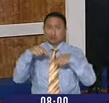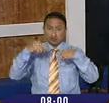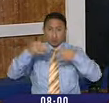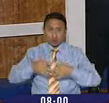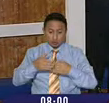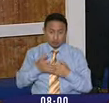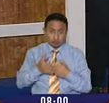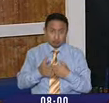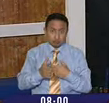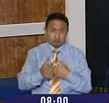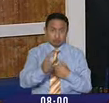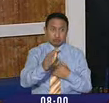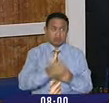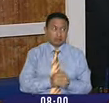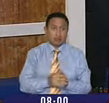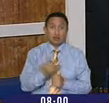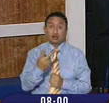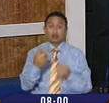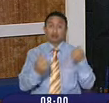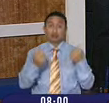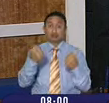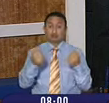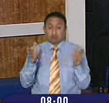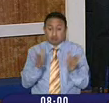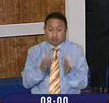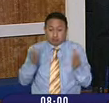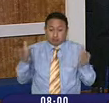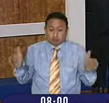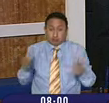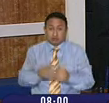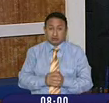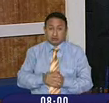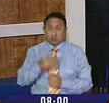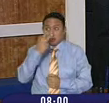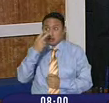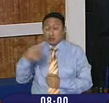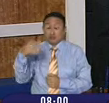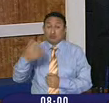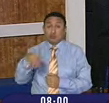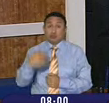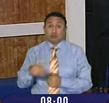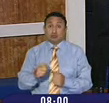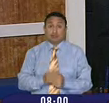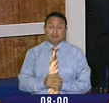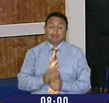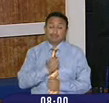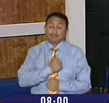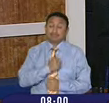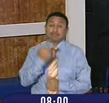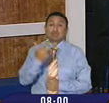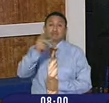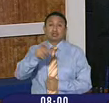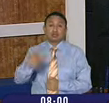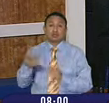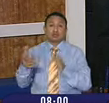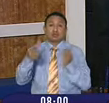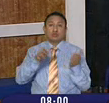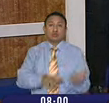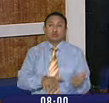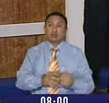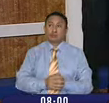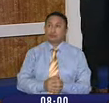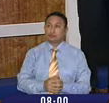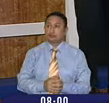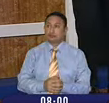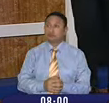en ese momento. Eran dos vehículos, uno pequeño y uno, frente, y uno, ¿no?, grande. Así es. Y lastimosamente tres personas fallecieron, sí, no, en ese